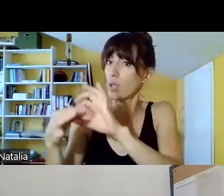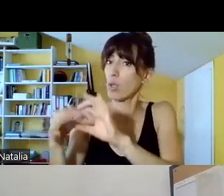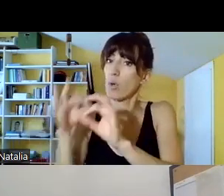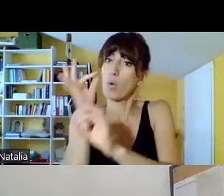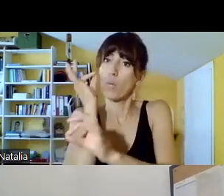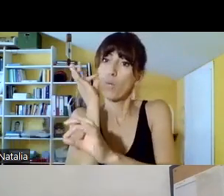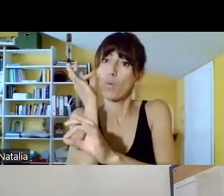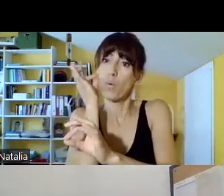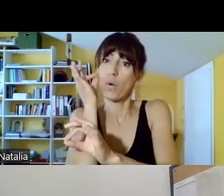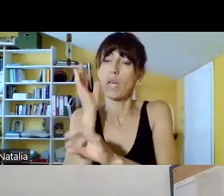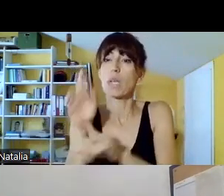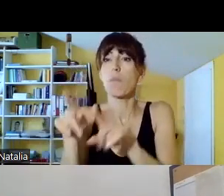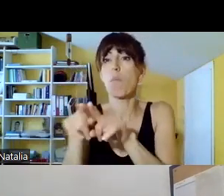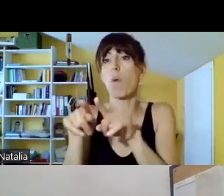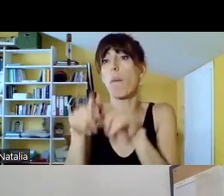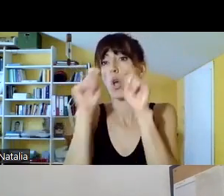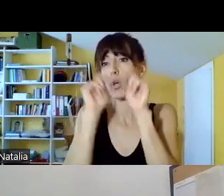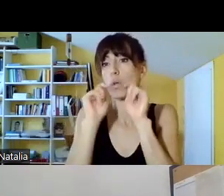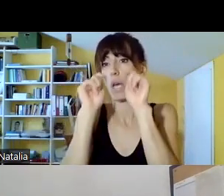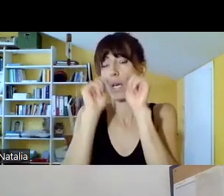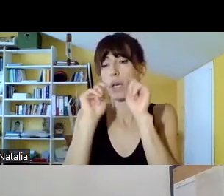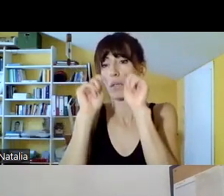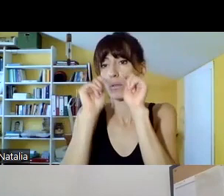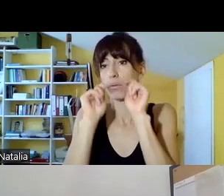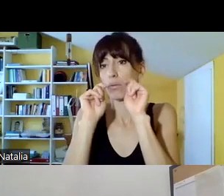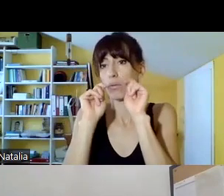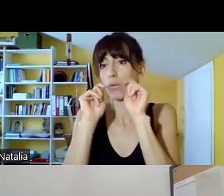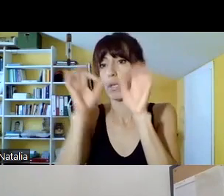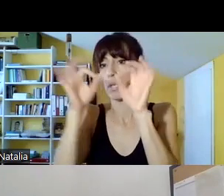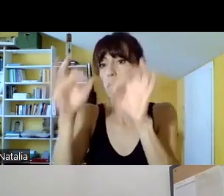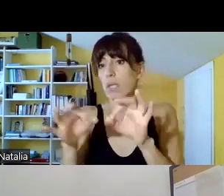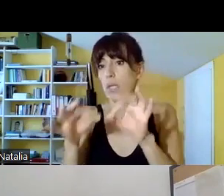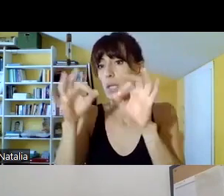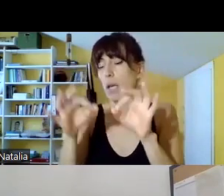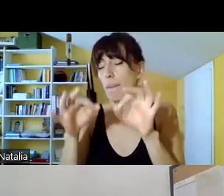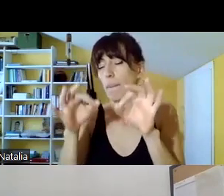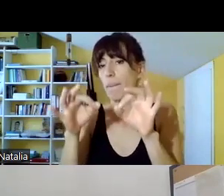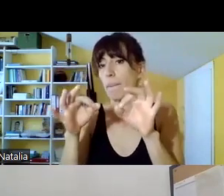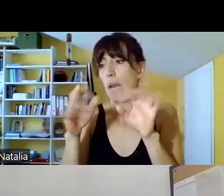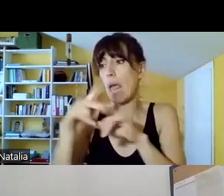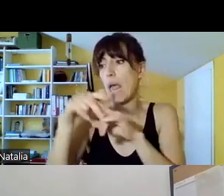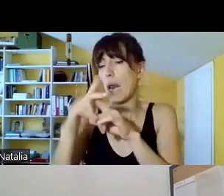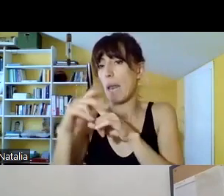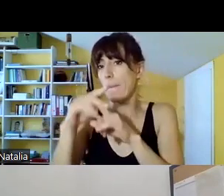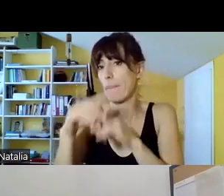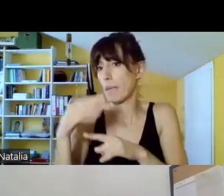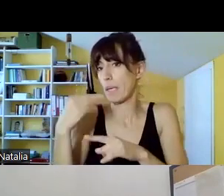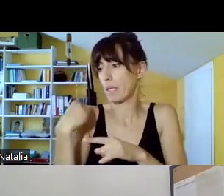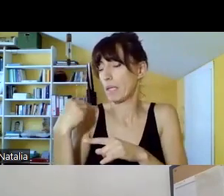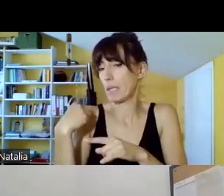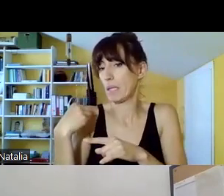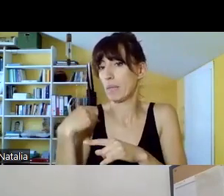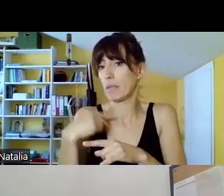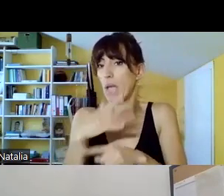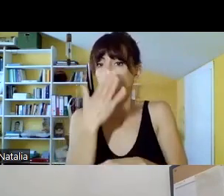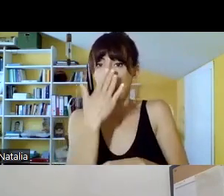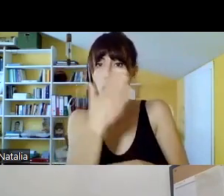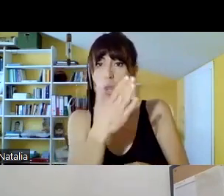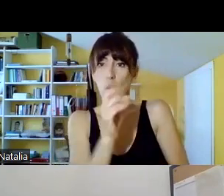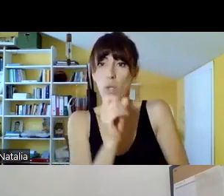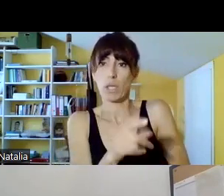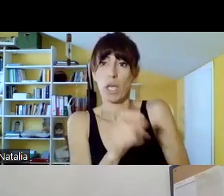mujeres, como el llanto, forman parte generalmente de los ítems de este tipo de herramientas, actitudes